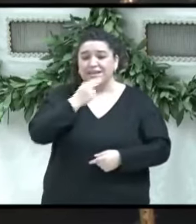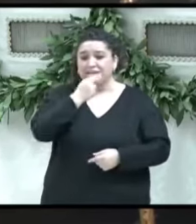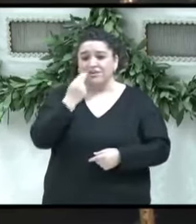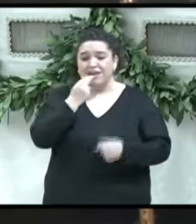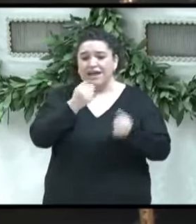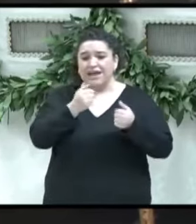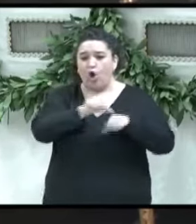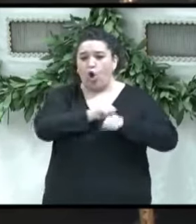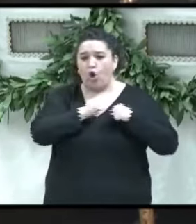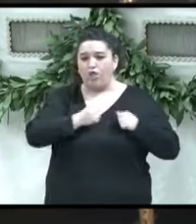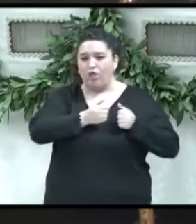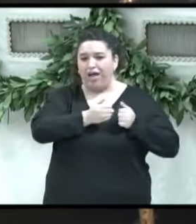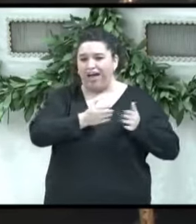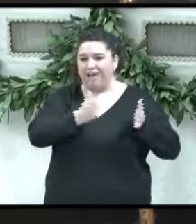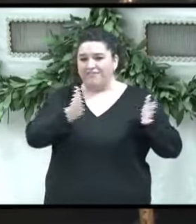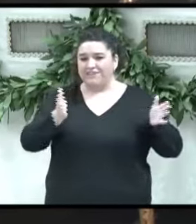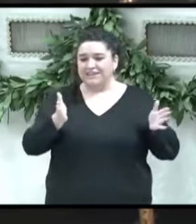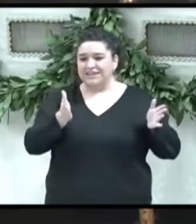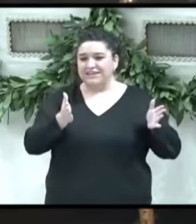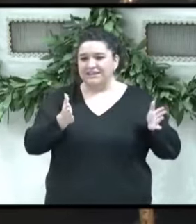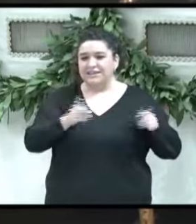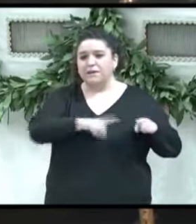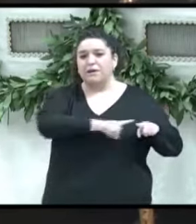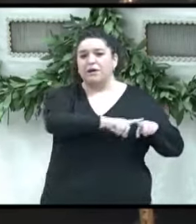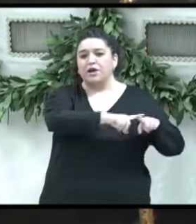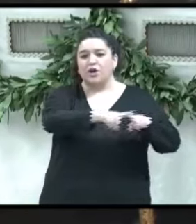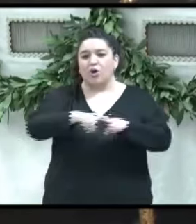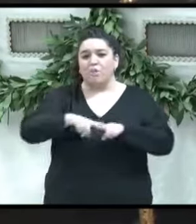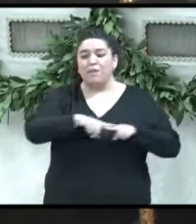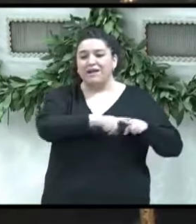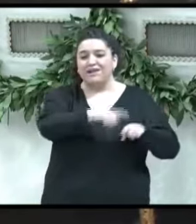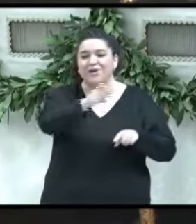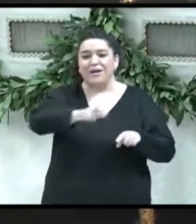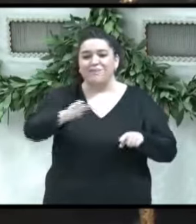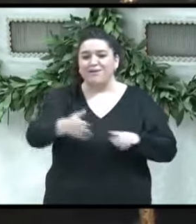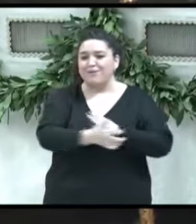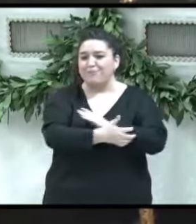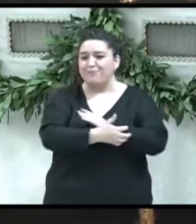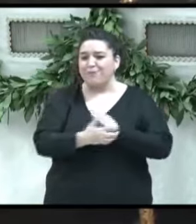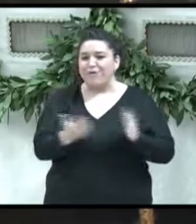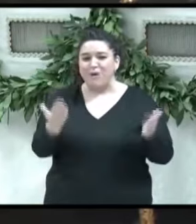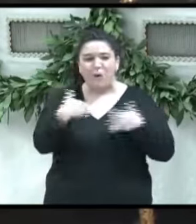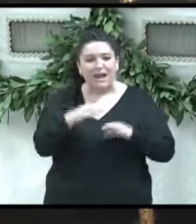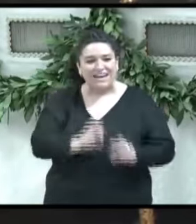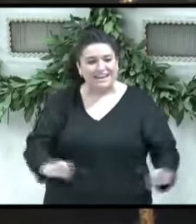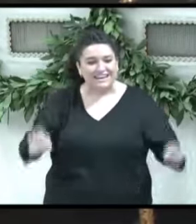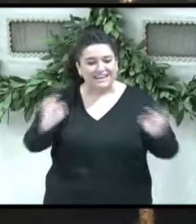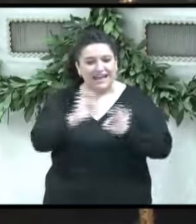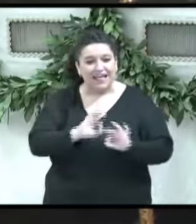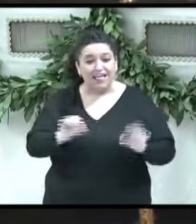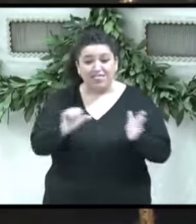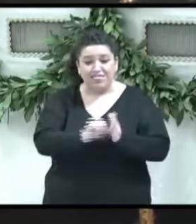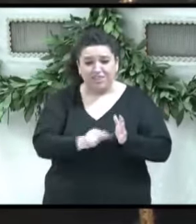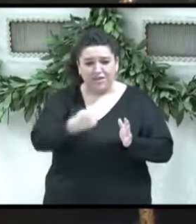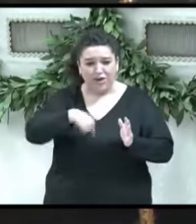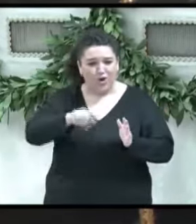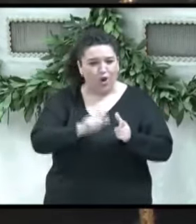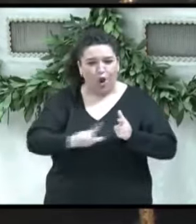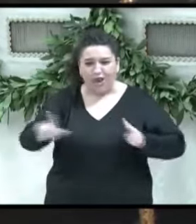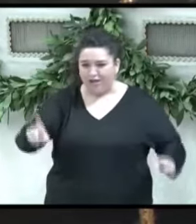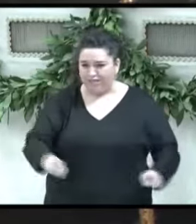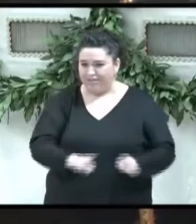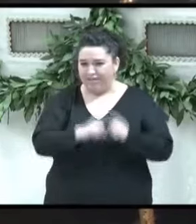corazón y compartir con los que no tienen nada cerca de nosotros o lejos